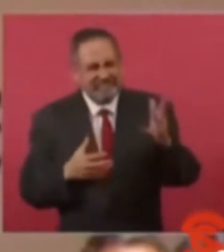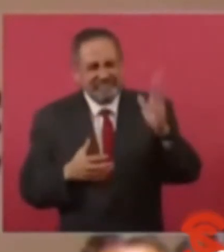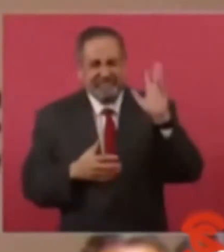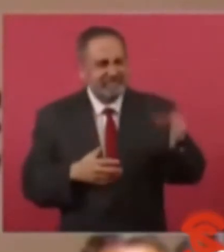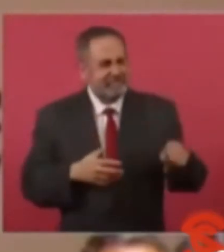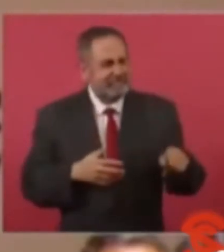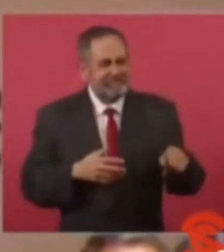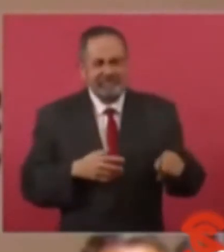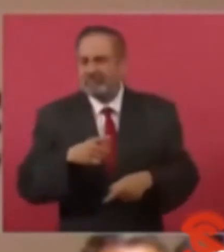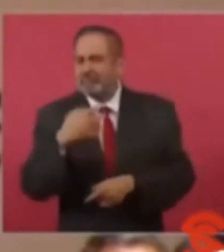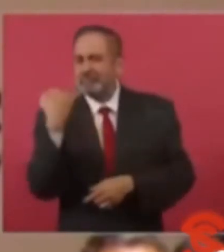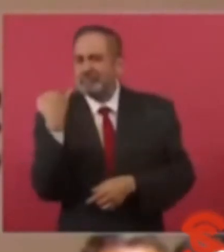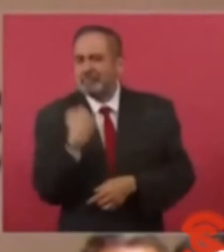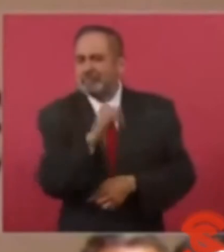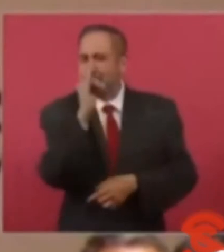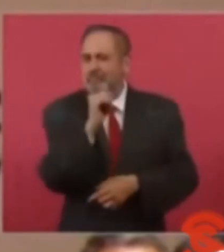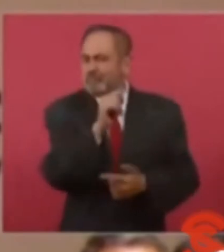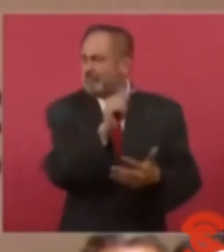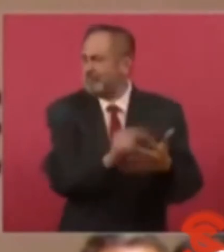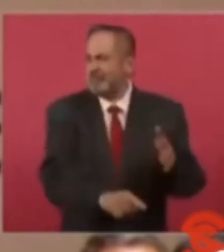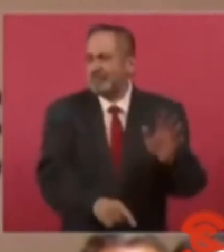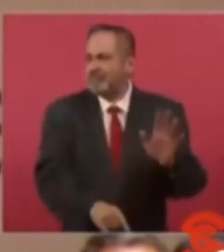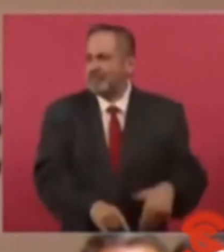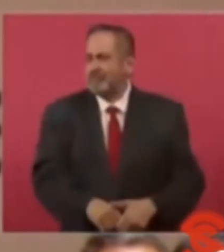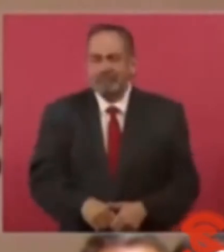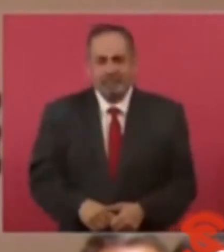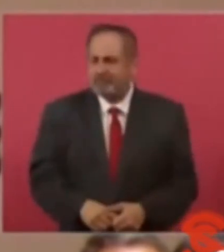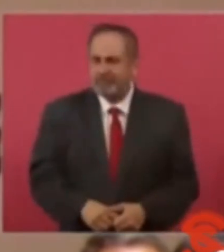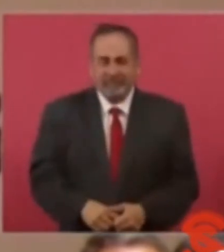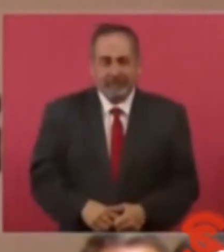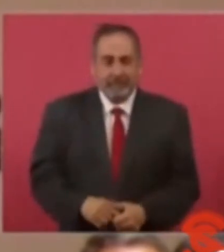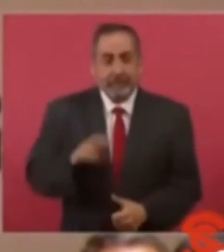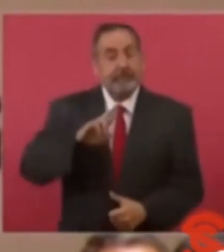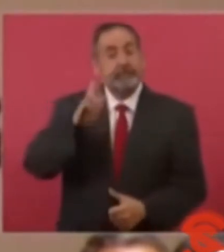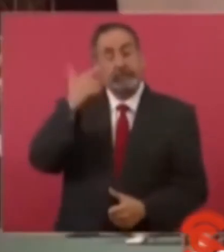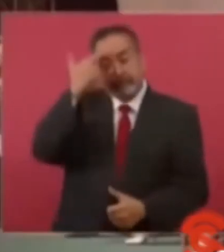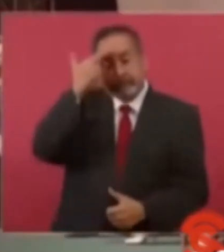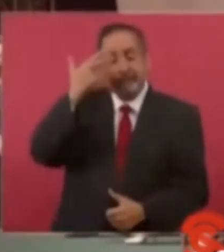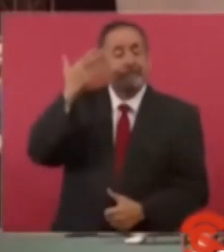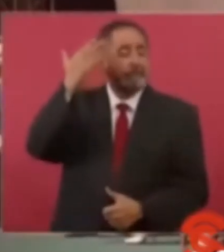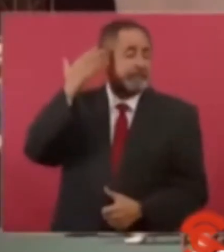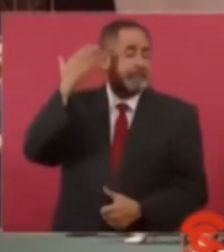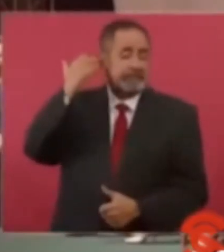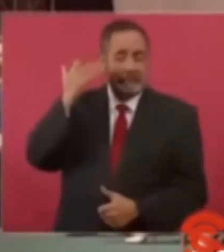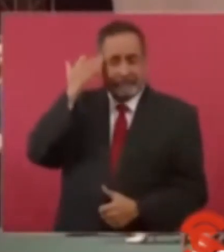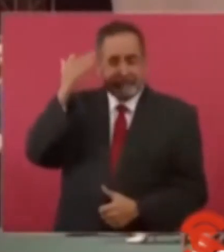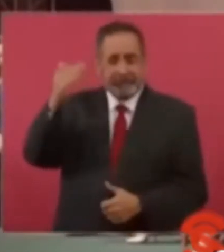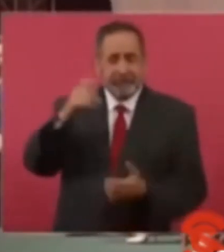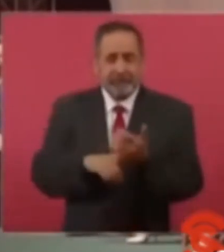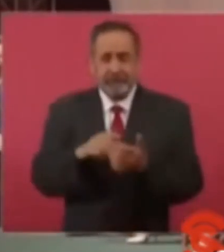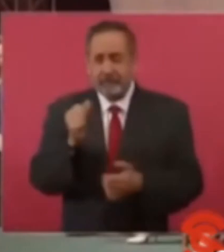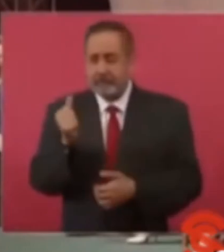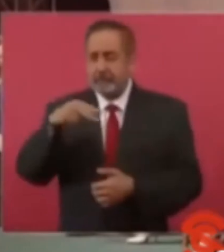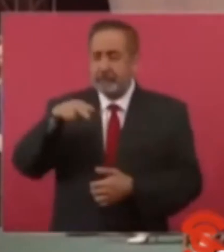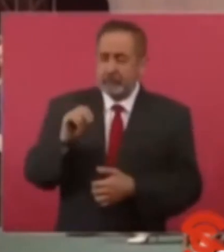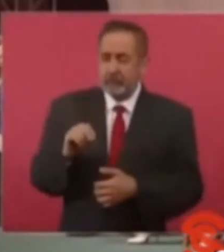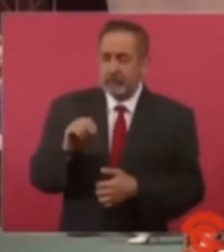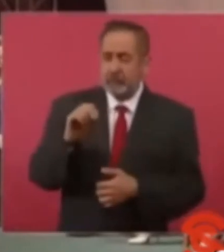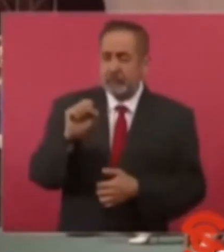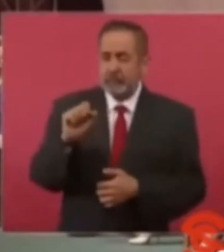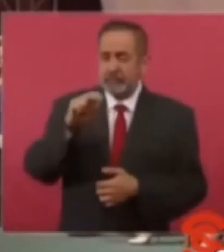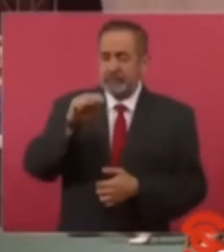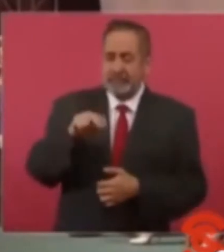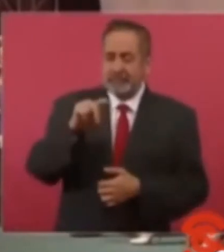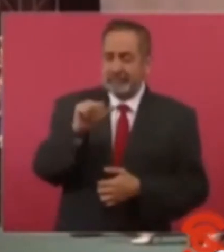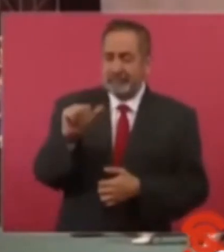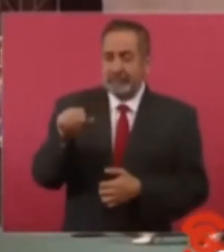hasta ridícula. Nos hacen recordar la época de Antonio López de Santana,